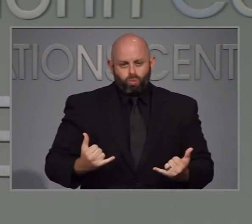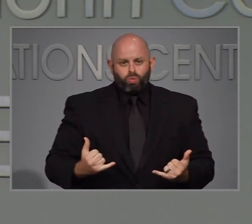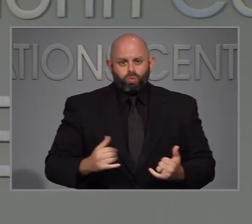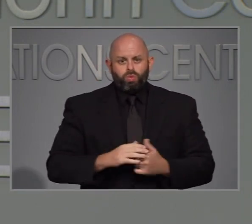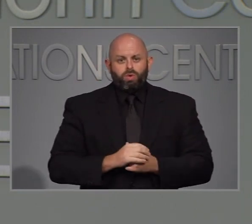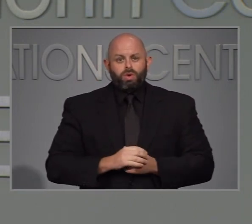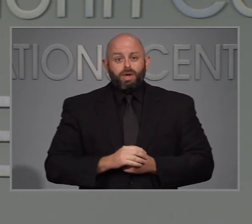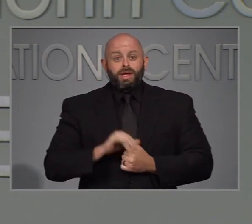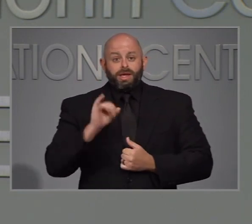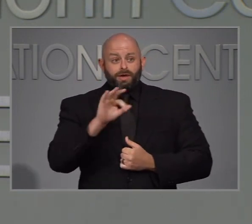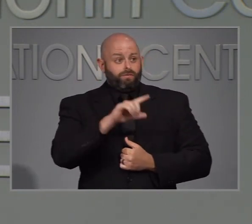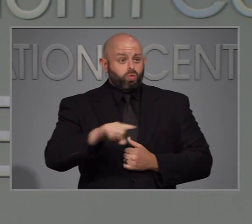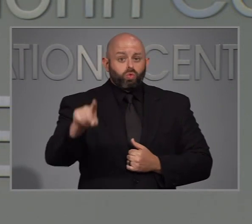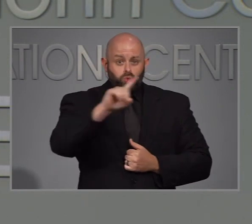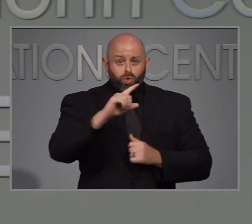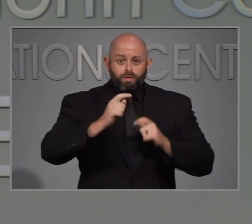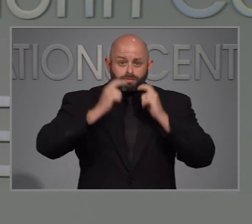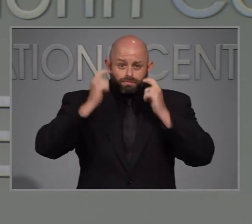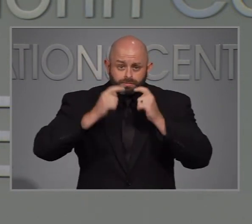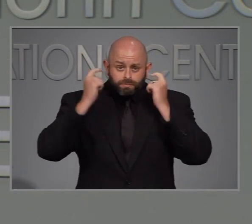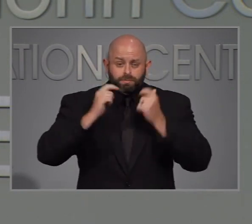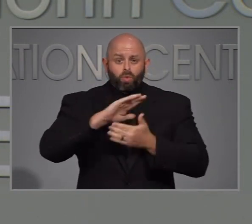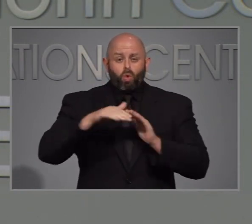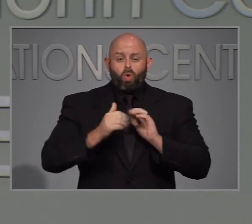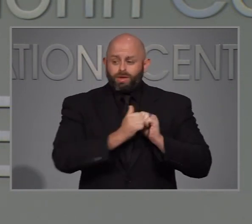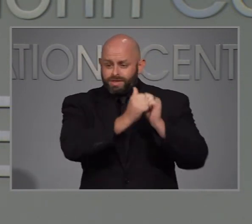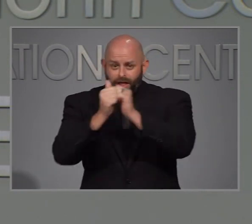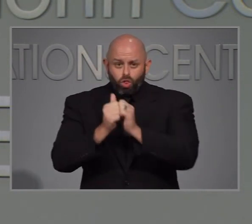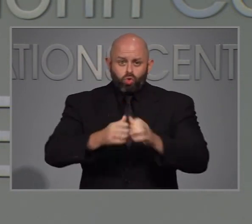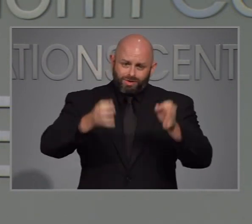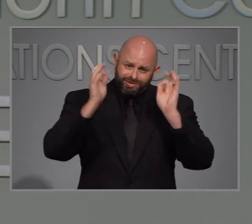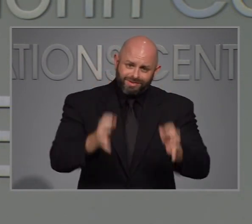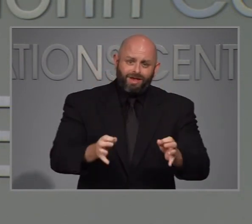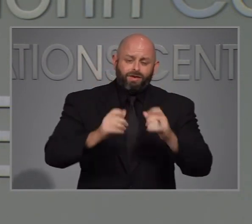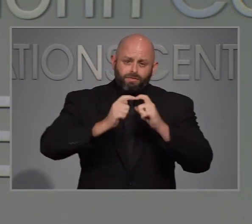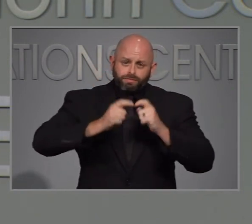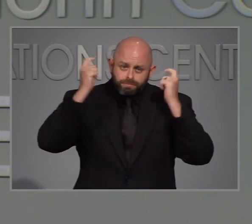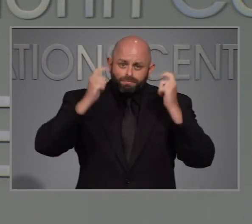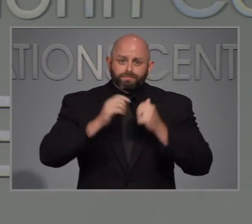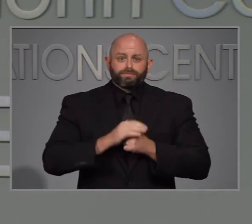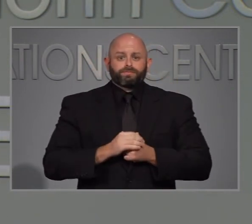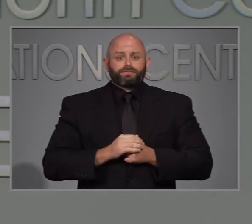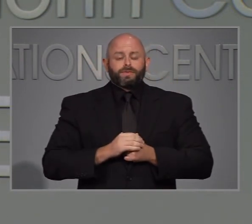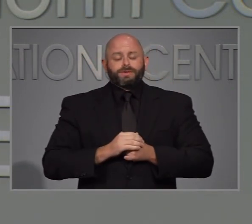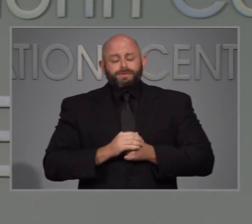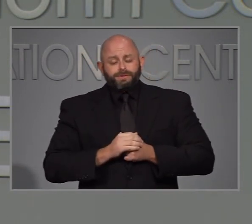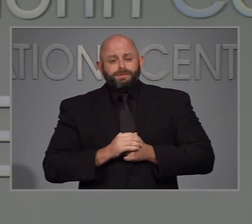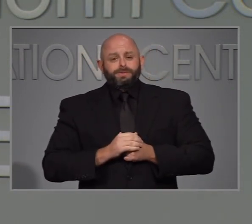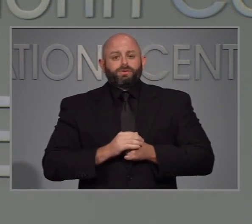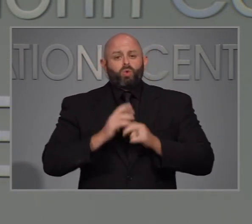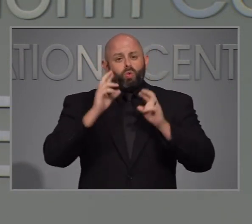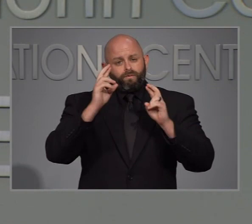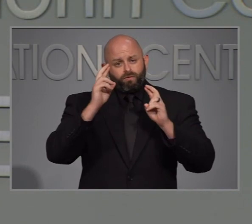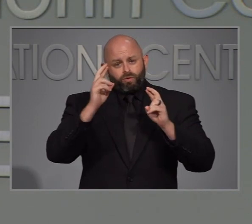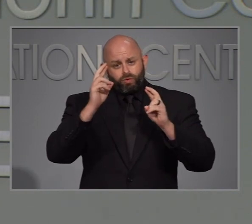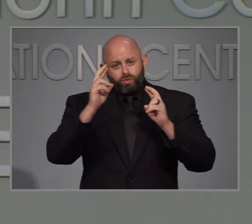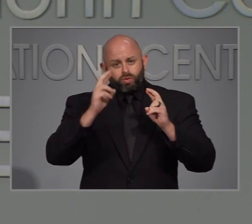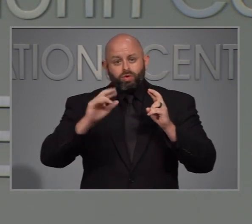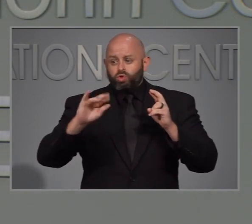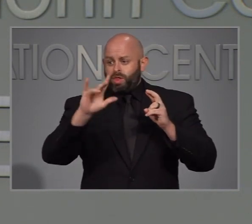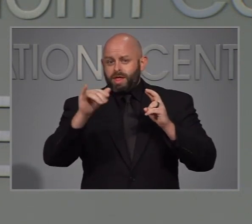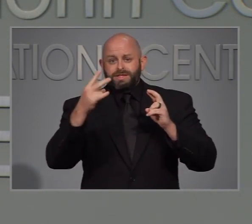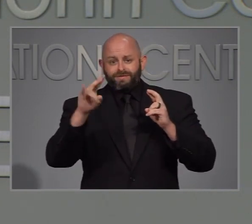bajen, y si las personas utilizan estos cubrebocas, todos vamos a poder contribuir. Esperamos que